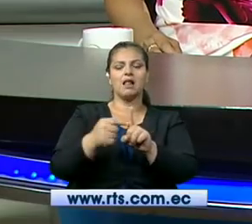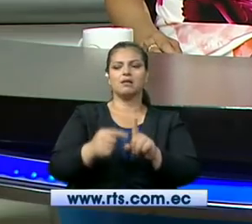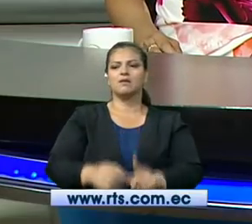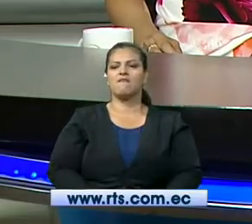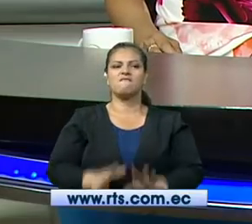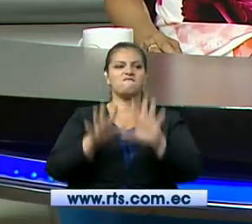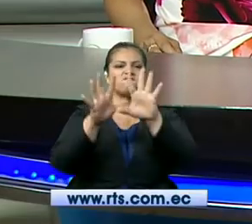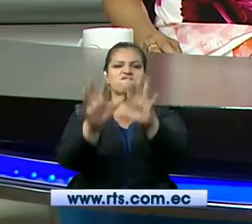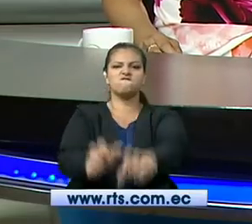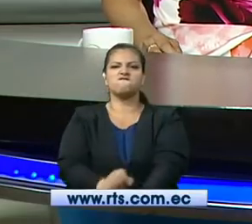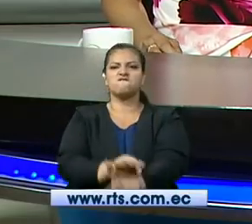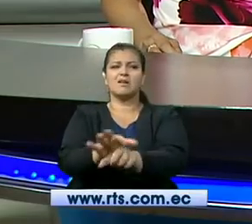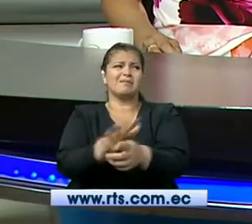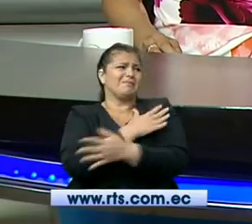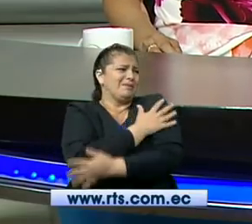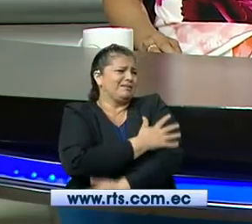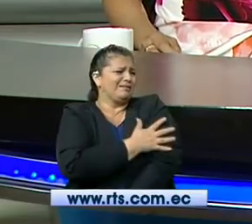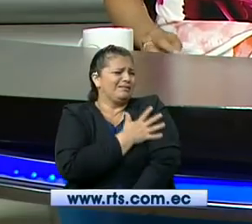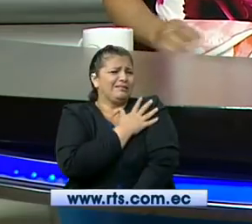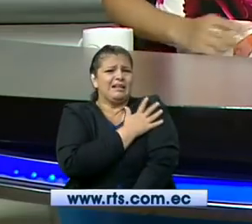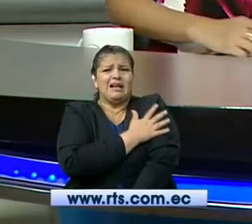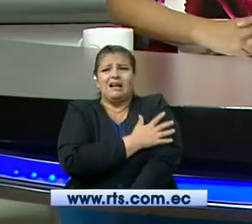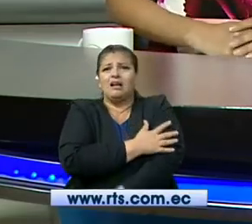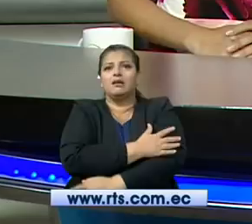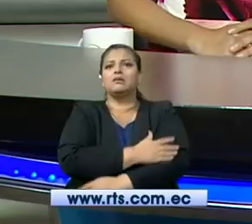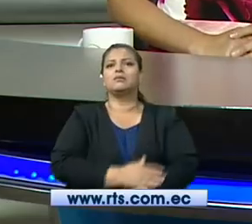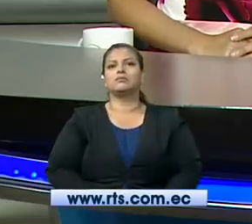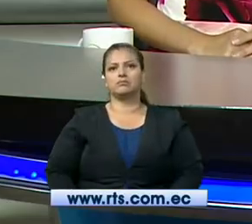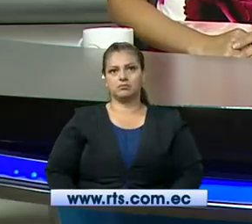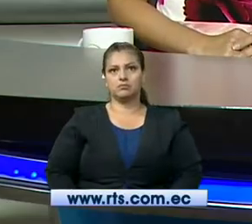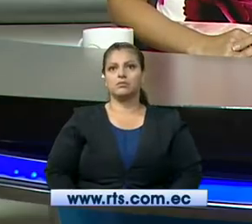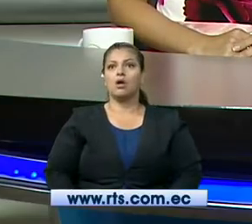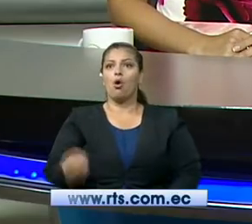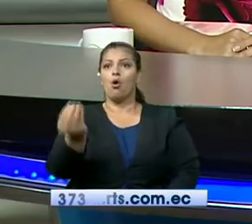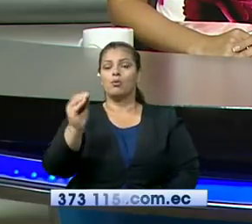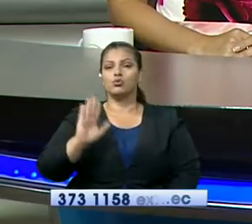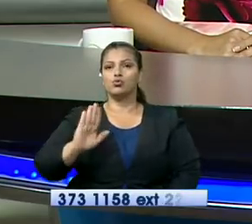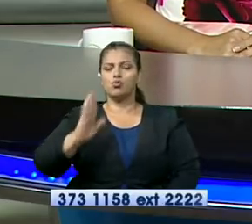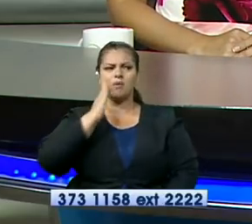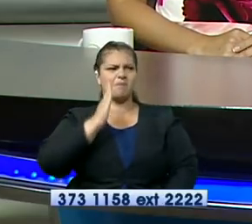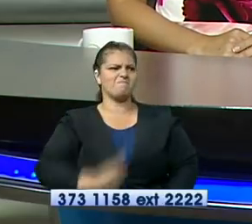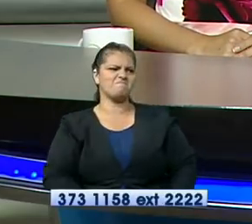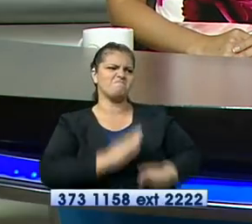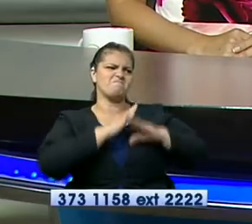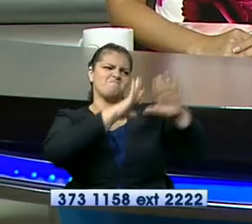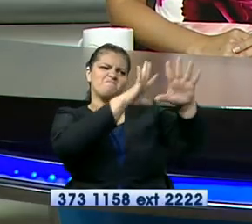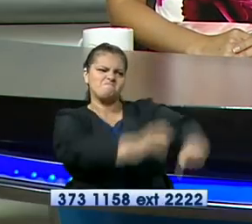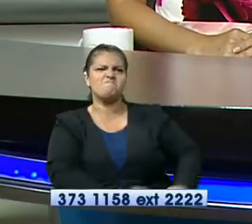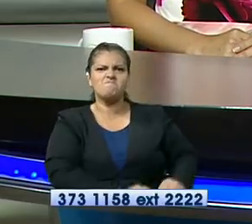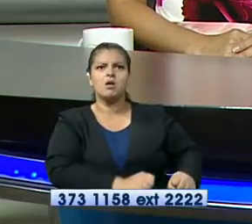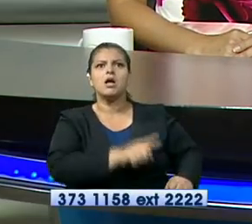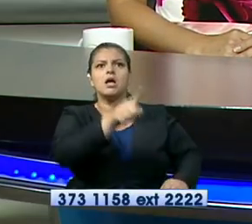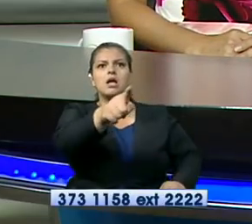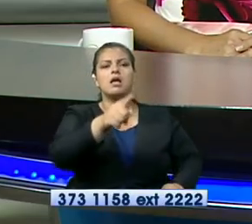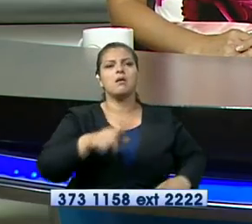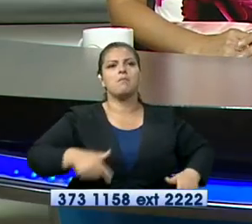este morboso y luego ayudada por un guardia de seguridad lo entregó a la policía